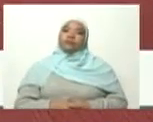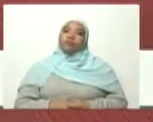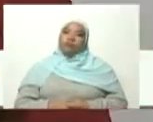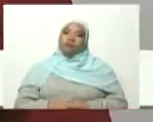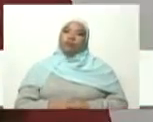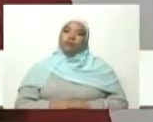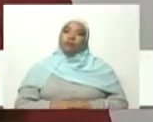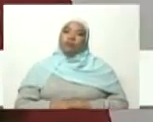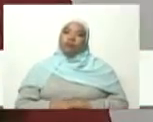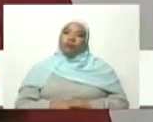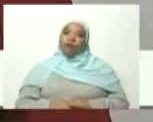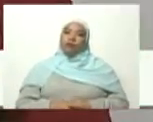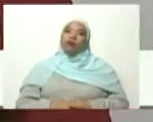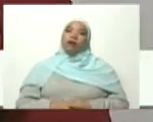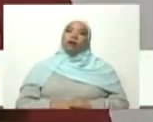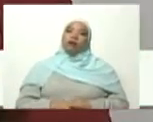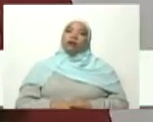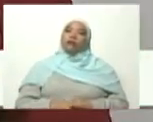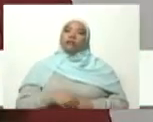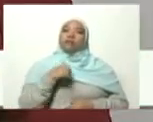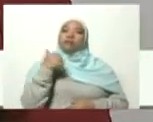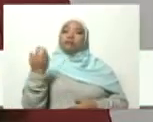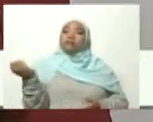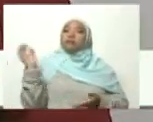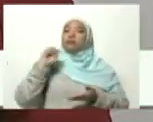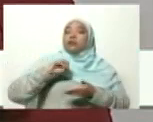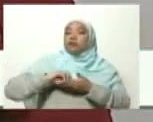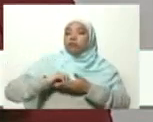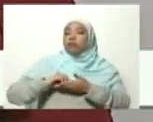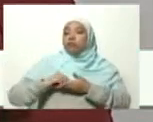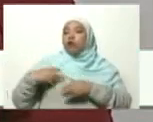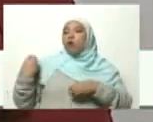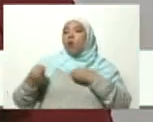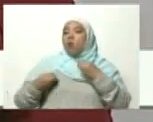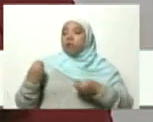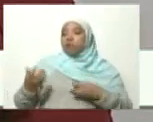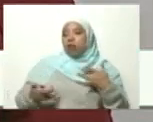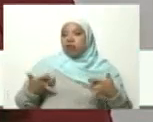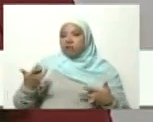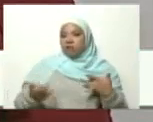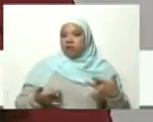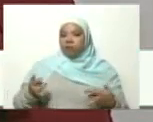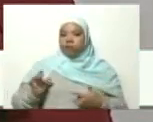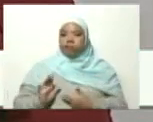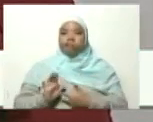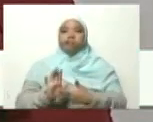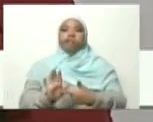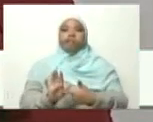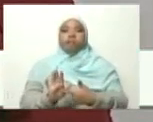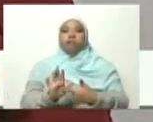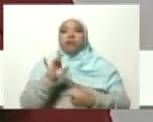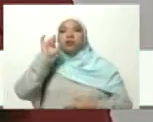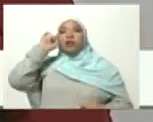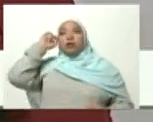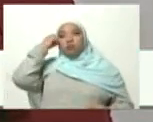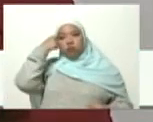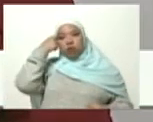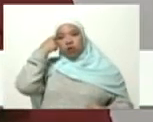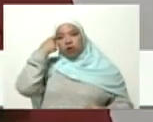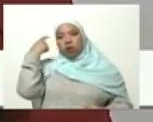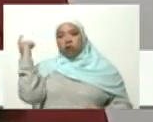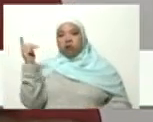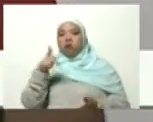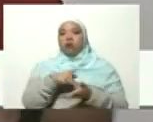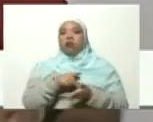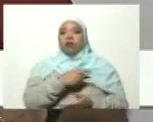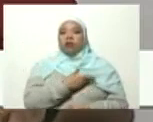Cada vez que tenemos oportunidad de recordárselo, se lo recordamos con hechos. Con hechos. La presencia del